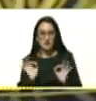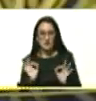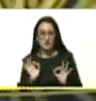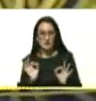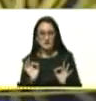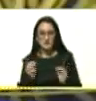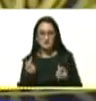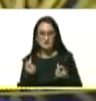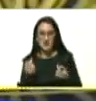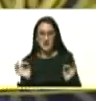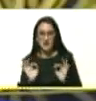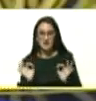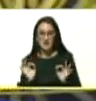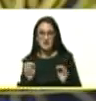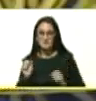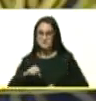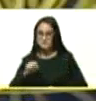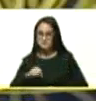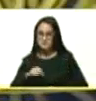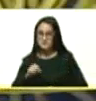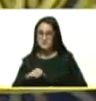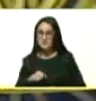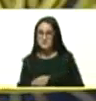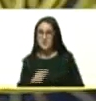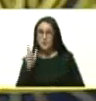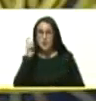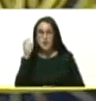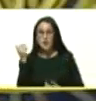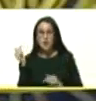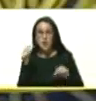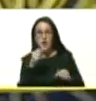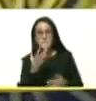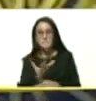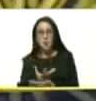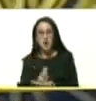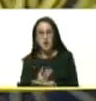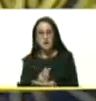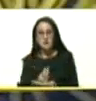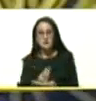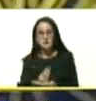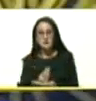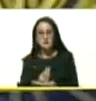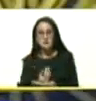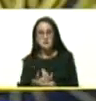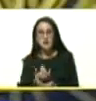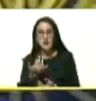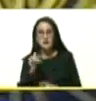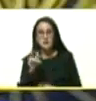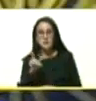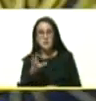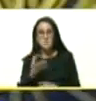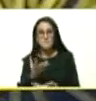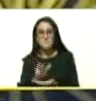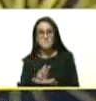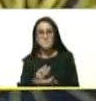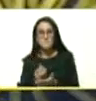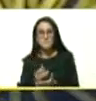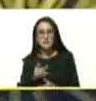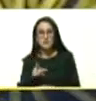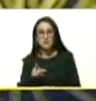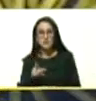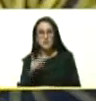Así es, precisamente. Y del Guárico nos vamos para Monagas. Allá estamos en Maturín, en el sector